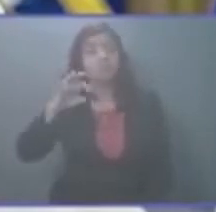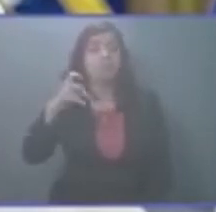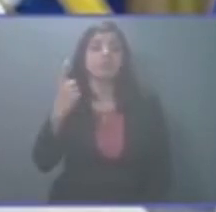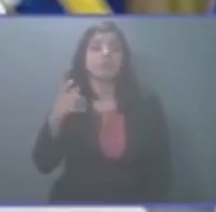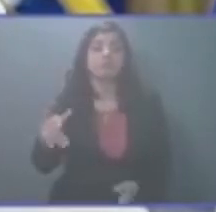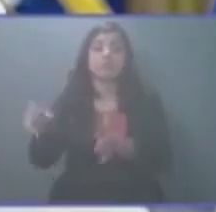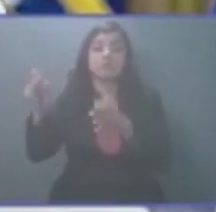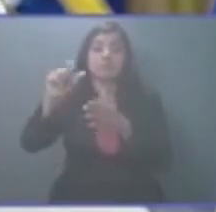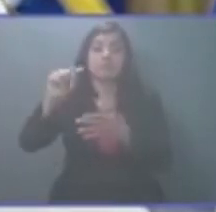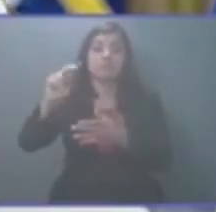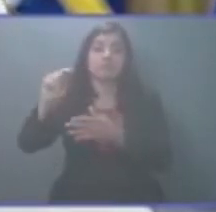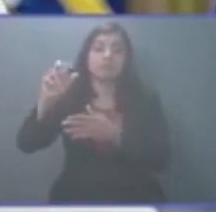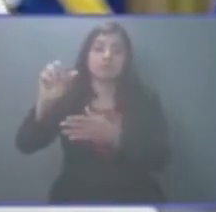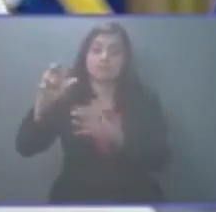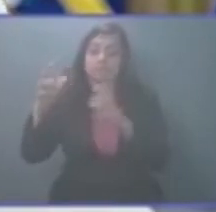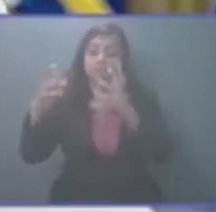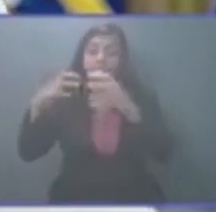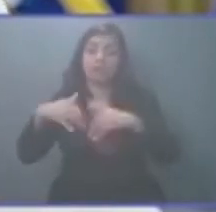antel